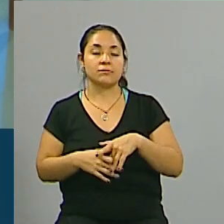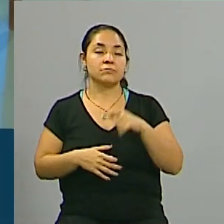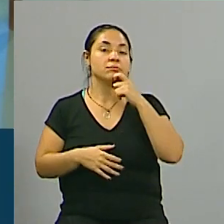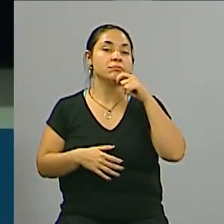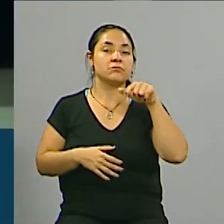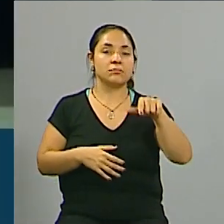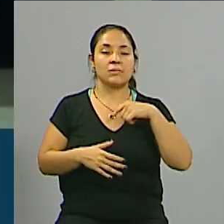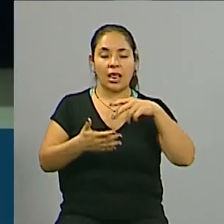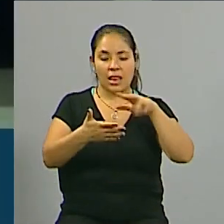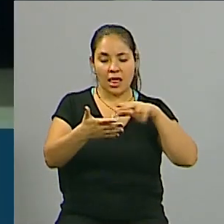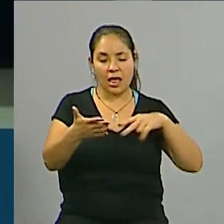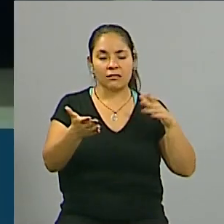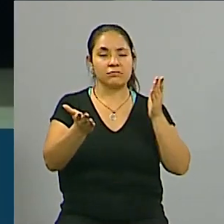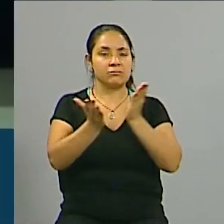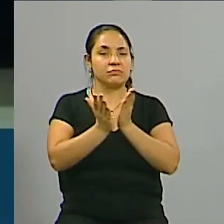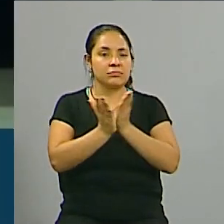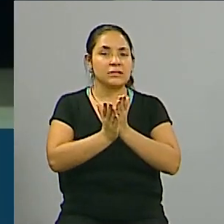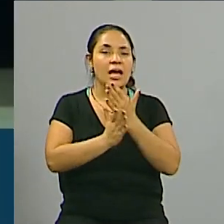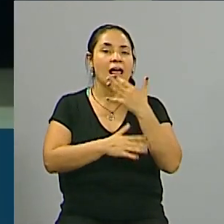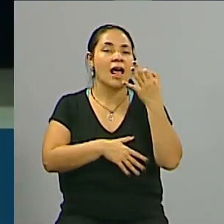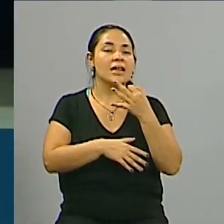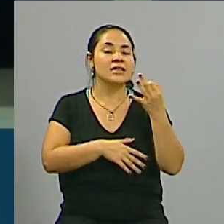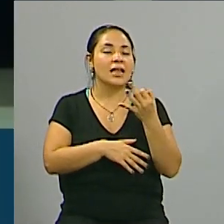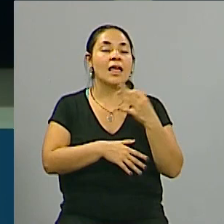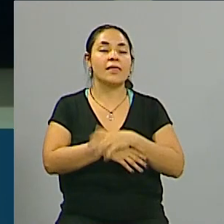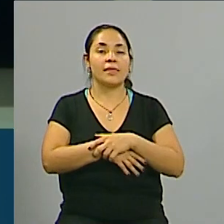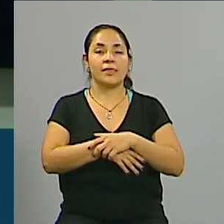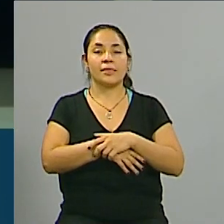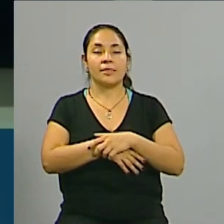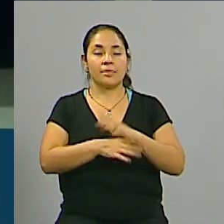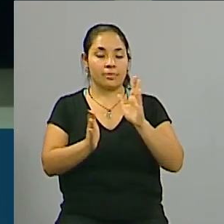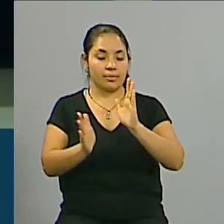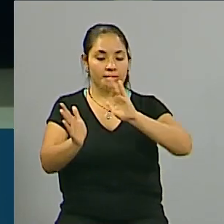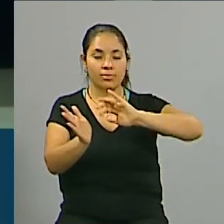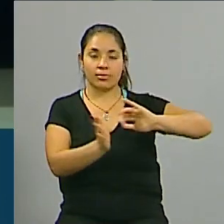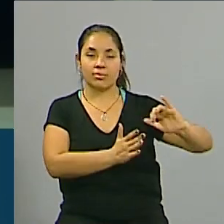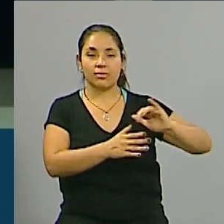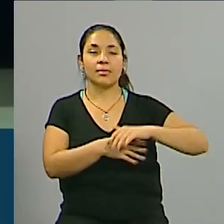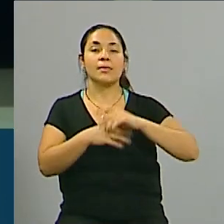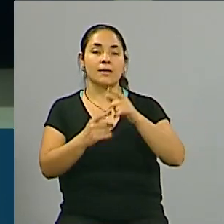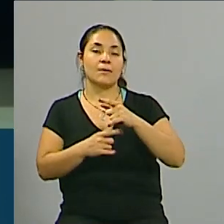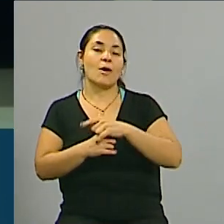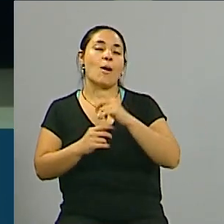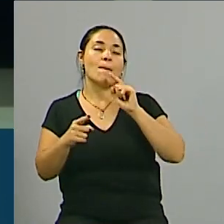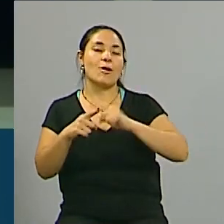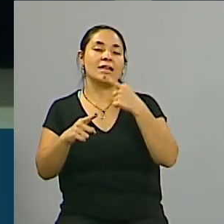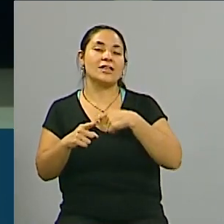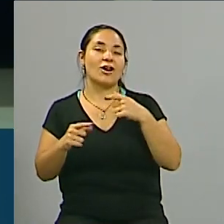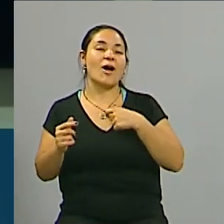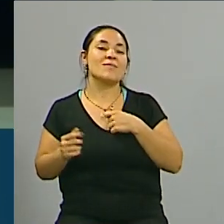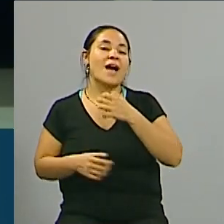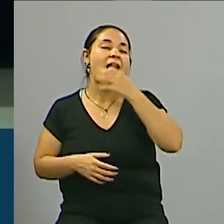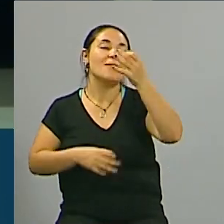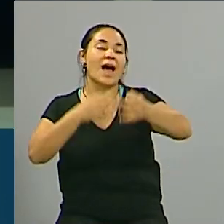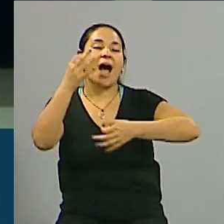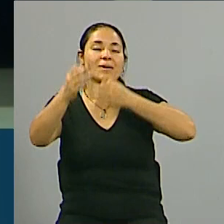de leer o estudiar lo que la realidad del país está pasando. Y como les digo, estos políticos mediáticos que salen una cada 2